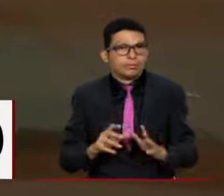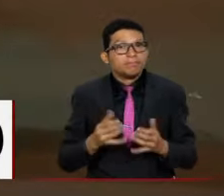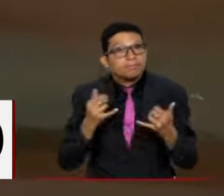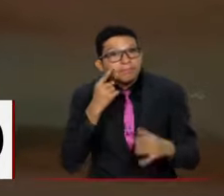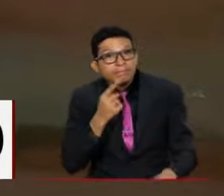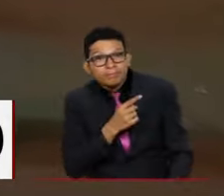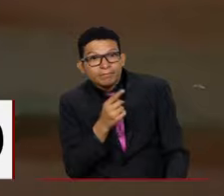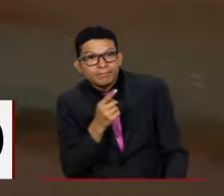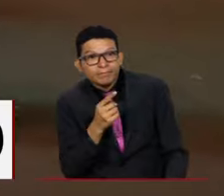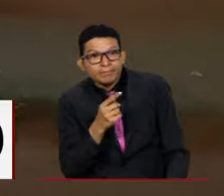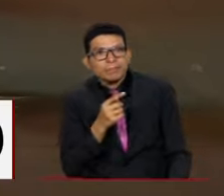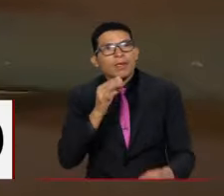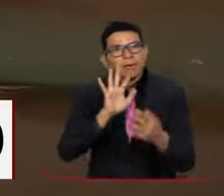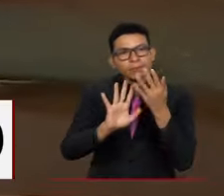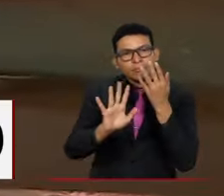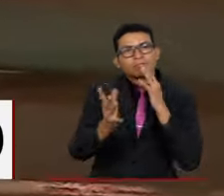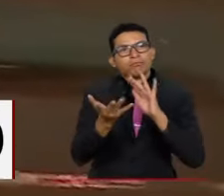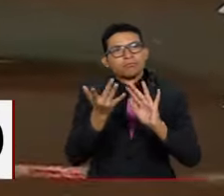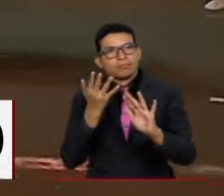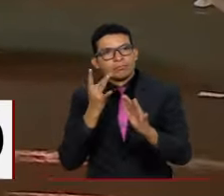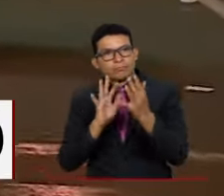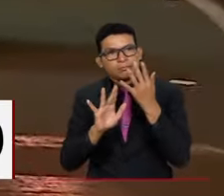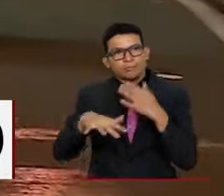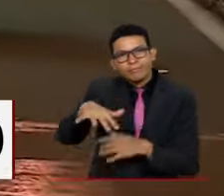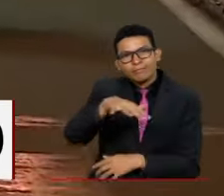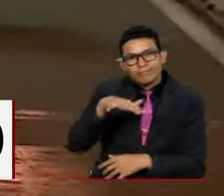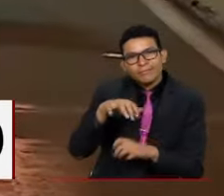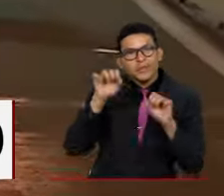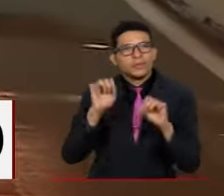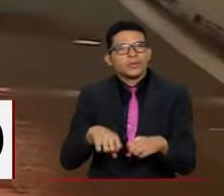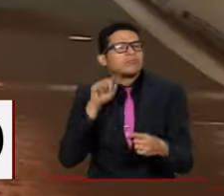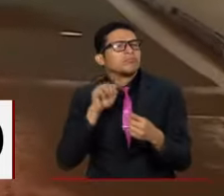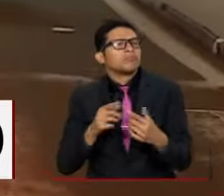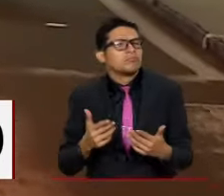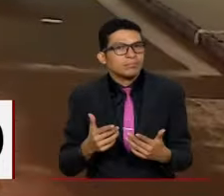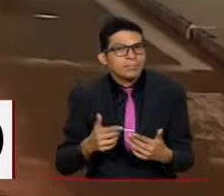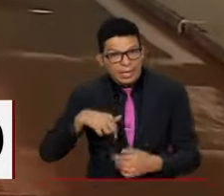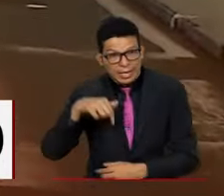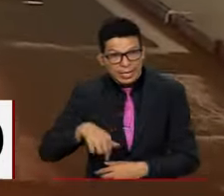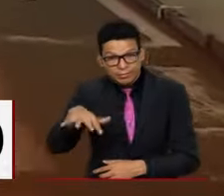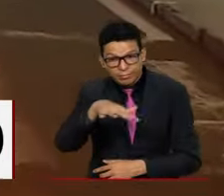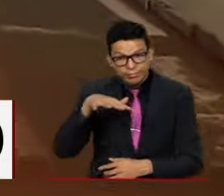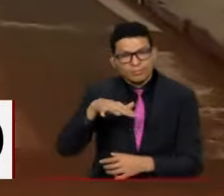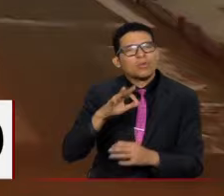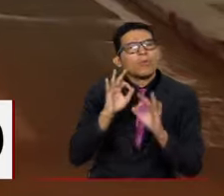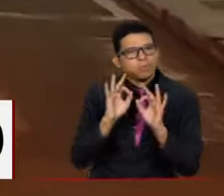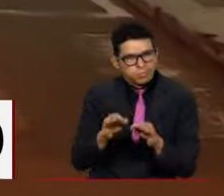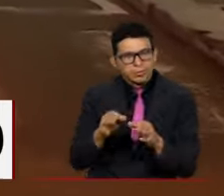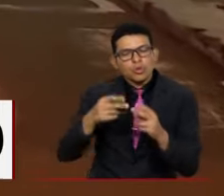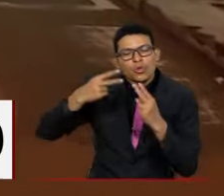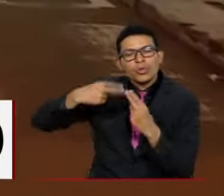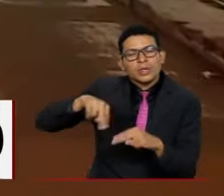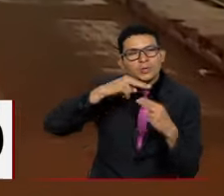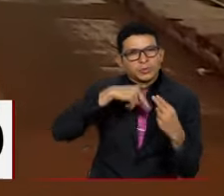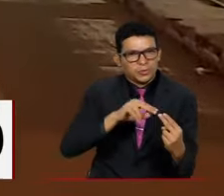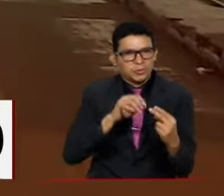podemos ver mucho tráfico, sobre todo todavía de peatones que se mueven aquí en el centro. La idea es que aquí este sector se convierta en un sector de turismo, un